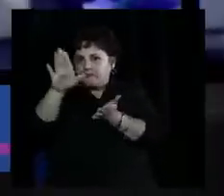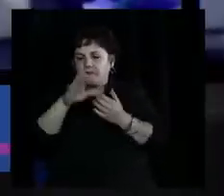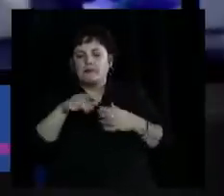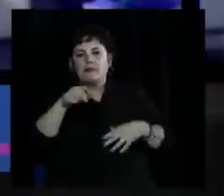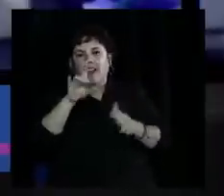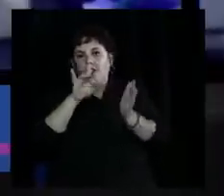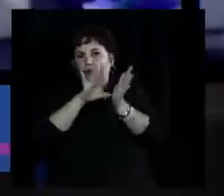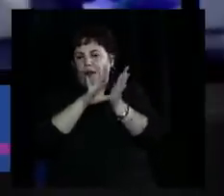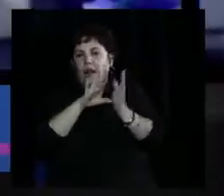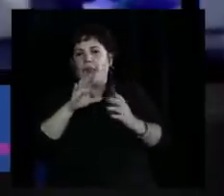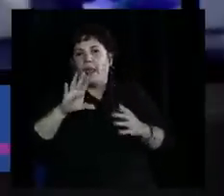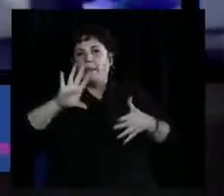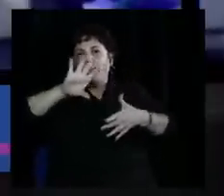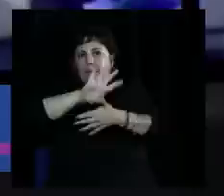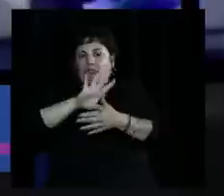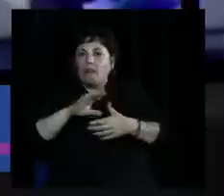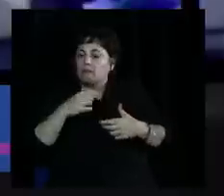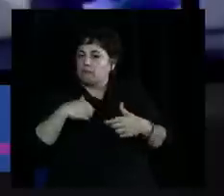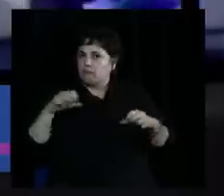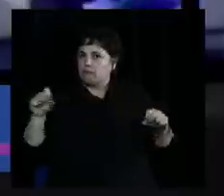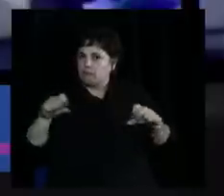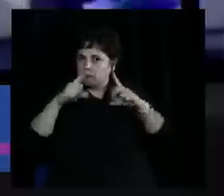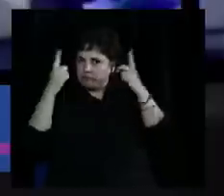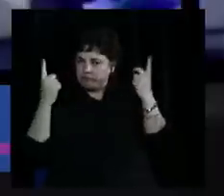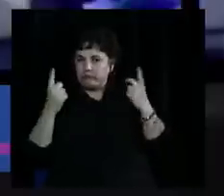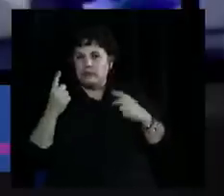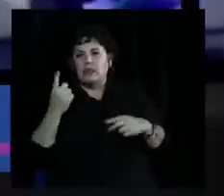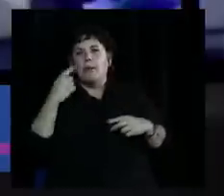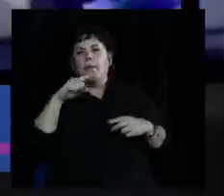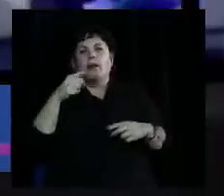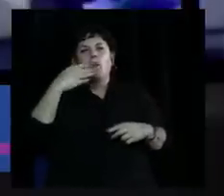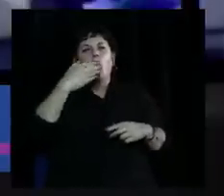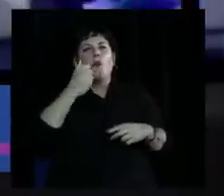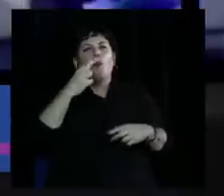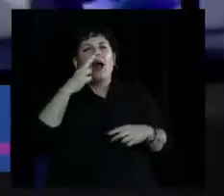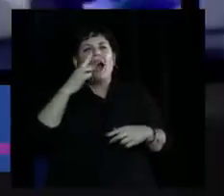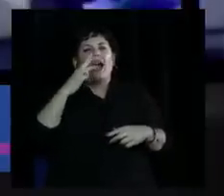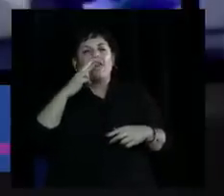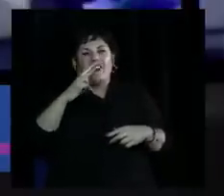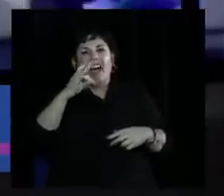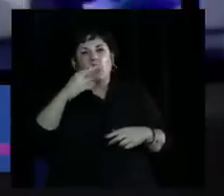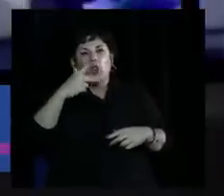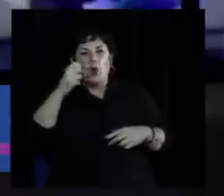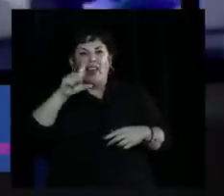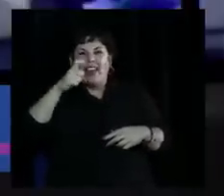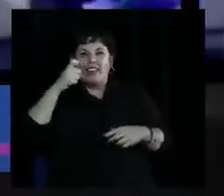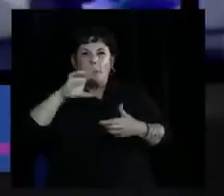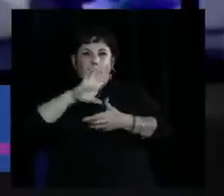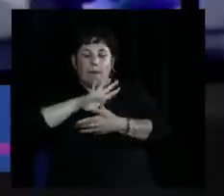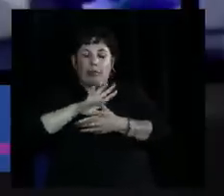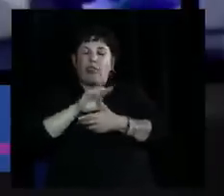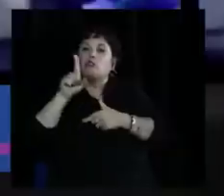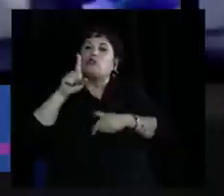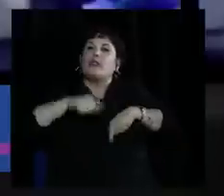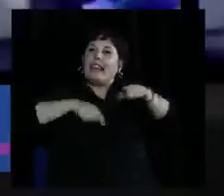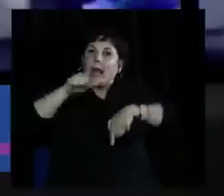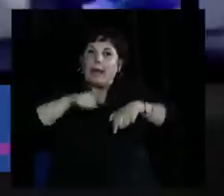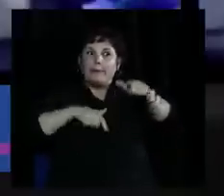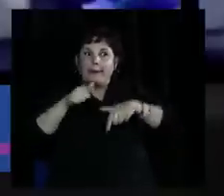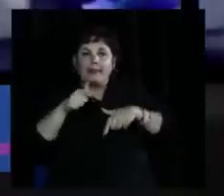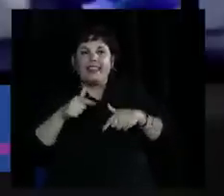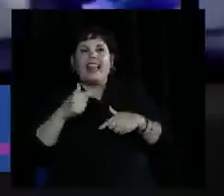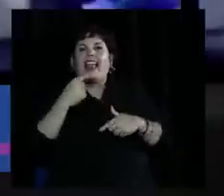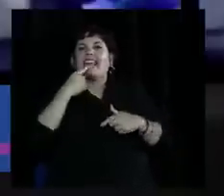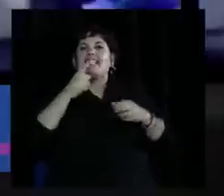Que a mí me sorprendió, aunque Pablo Bartol era un ministro que venía con una gestión, como la